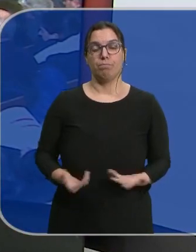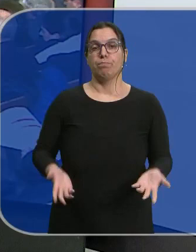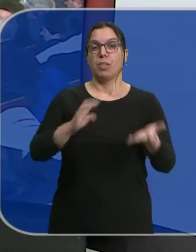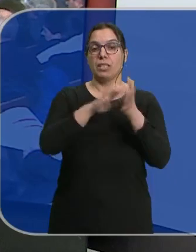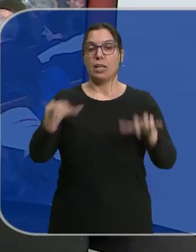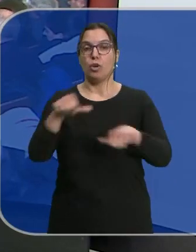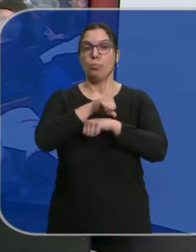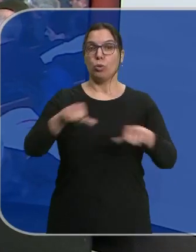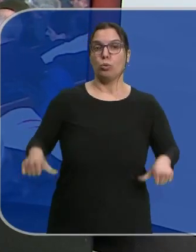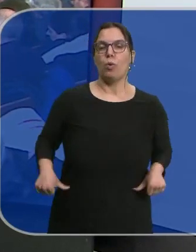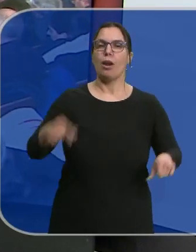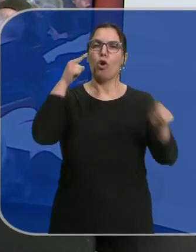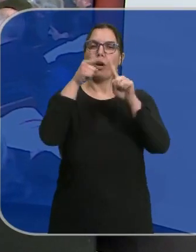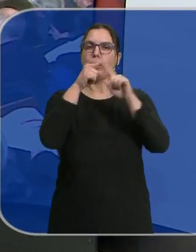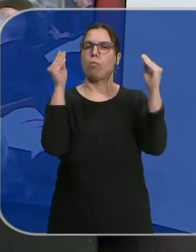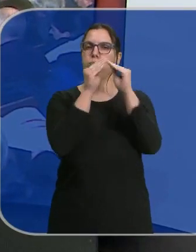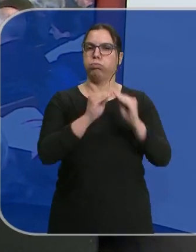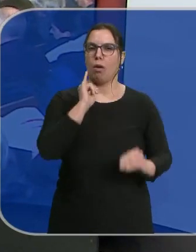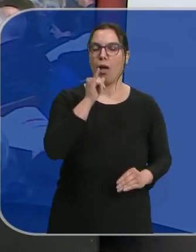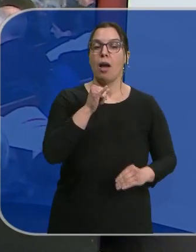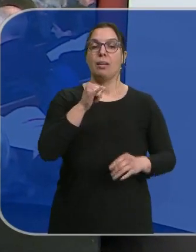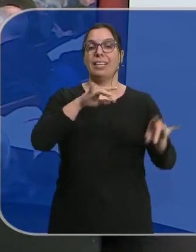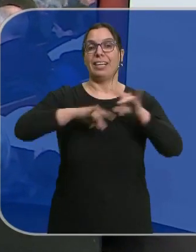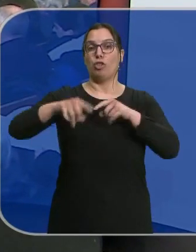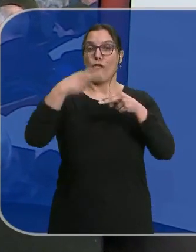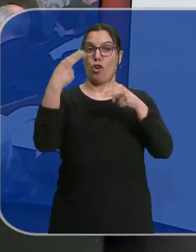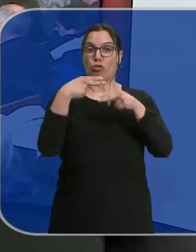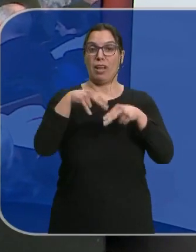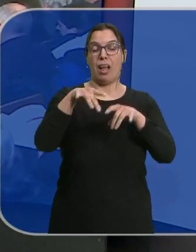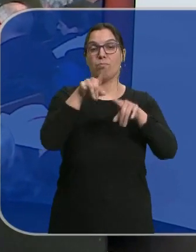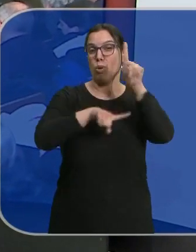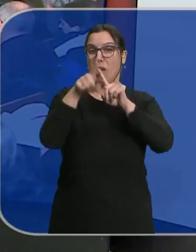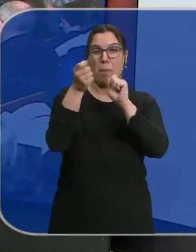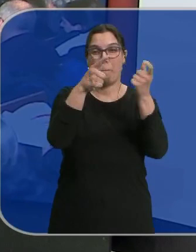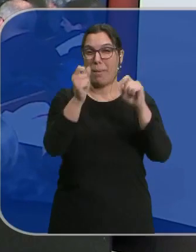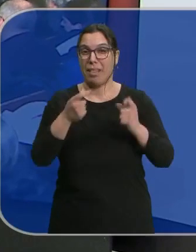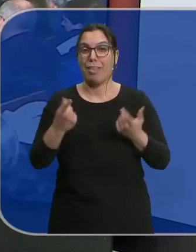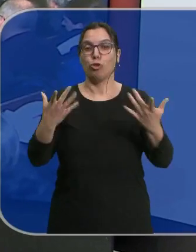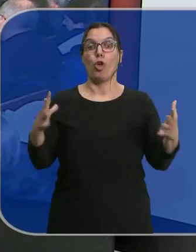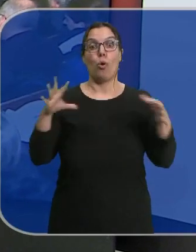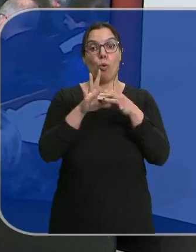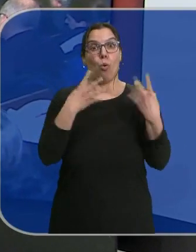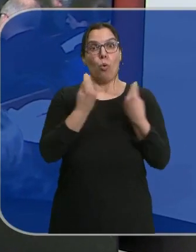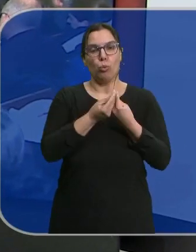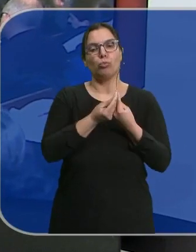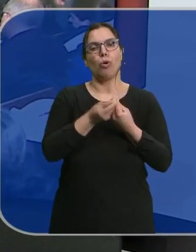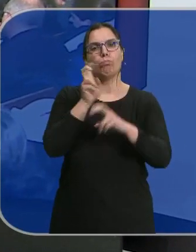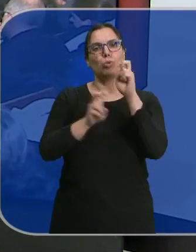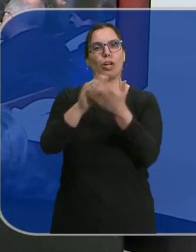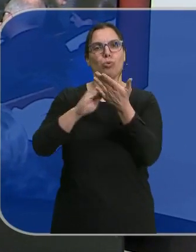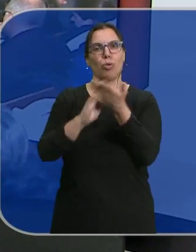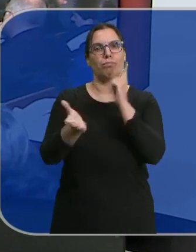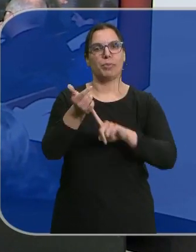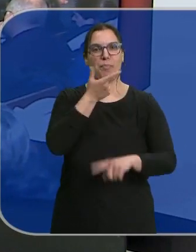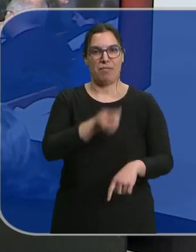Castilla y León y Portugal comparten objetivos. Son territorios fronterizos con problemas muy similares y juntos es más sencillo encontrar las